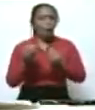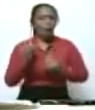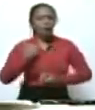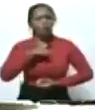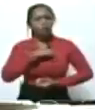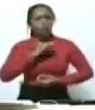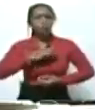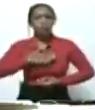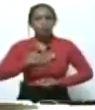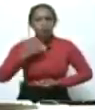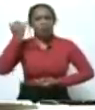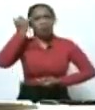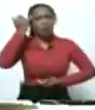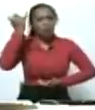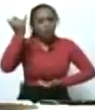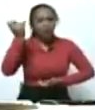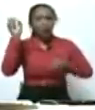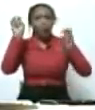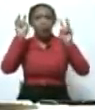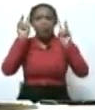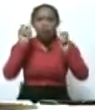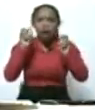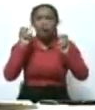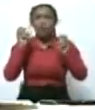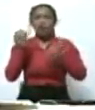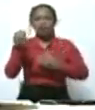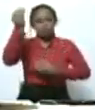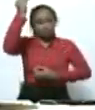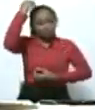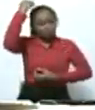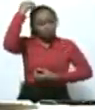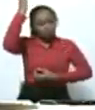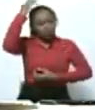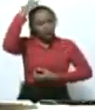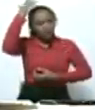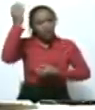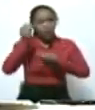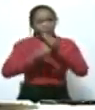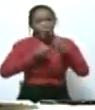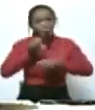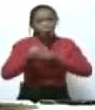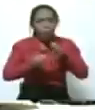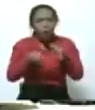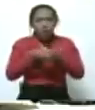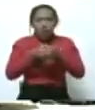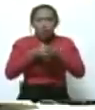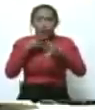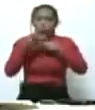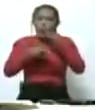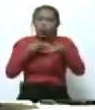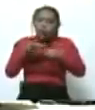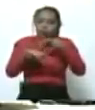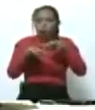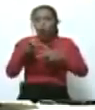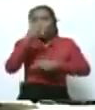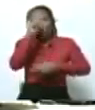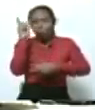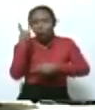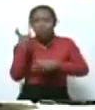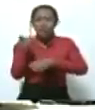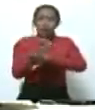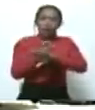podemos reinventarnos internamente, hacia adentro, el partido y el gobierno. Por eso hablaba